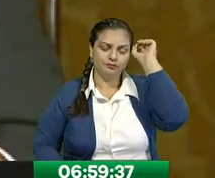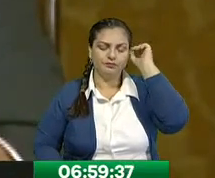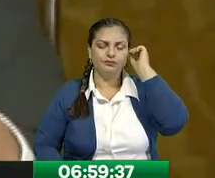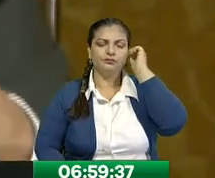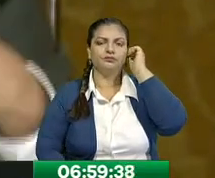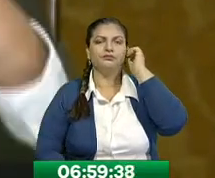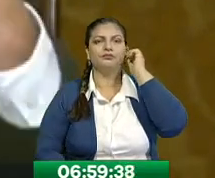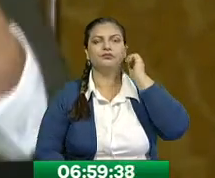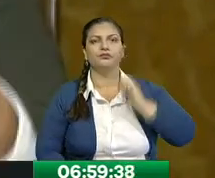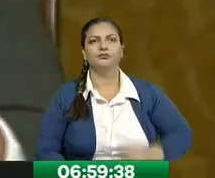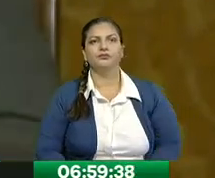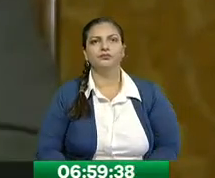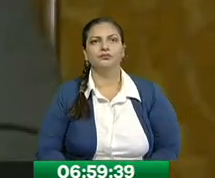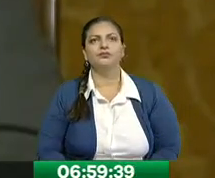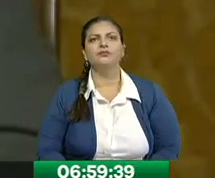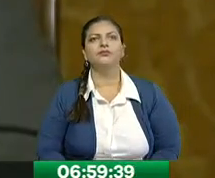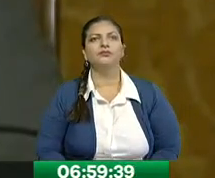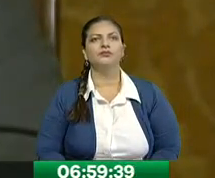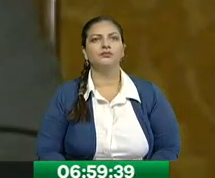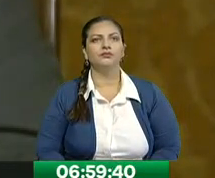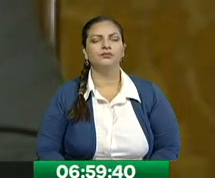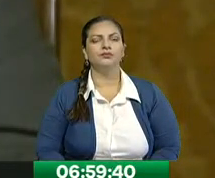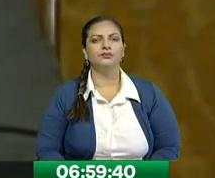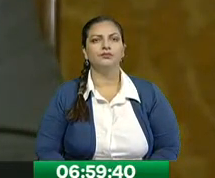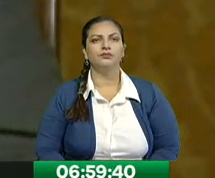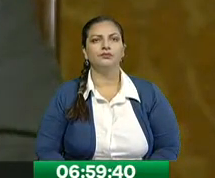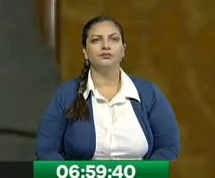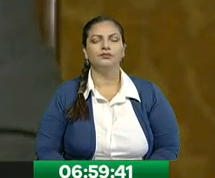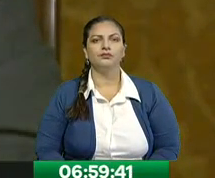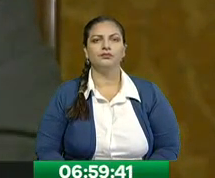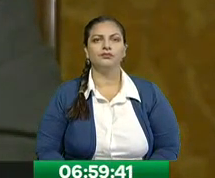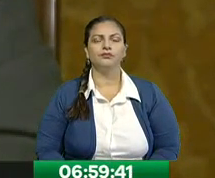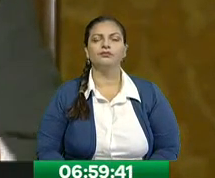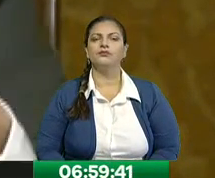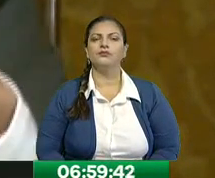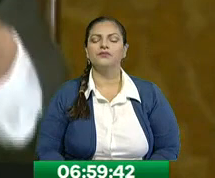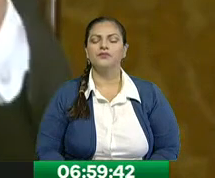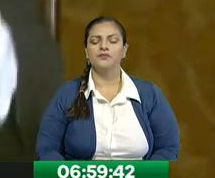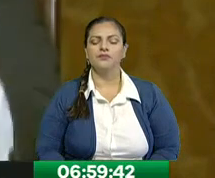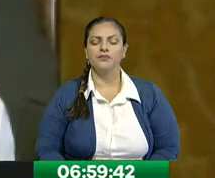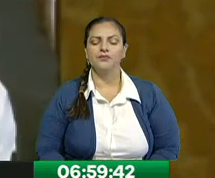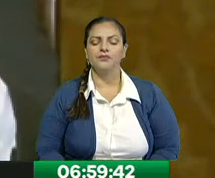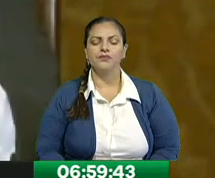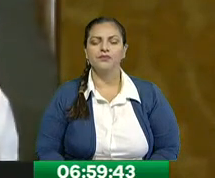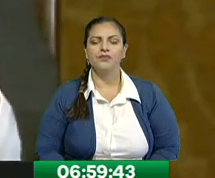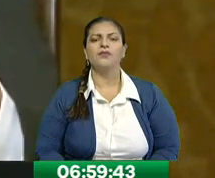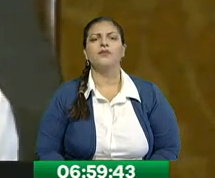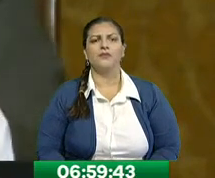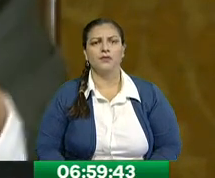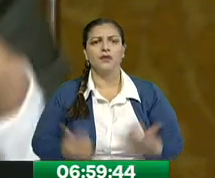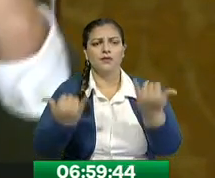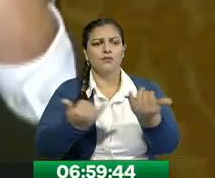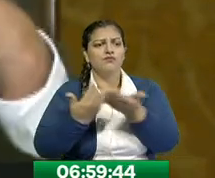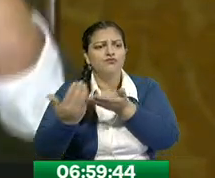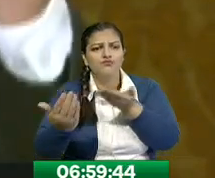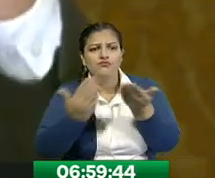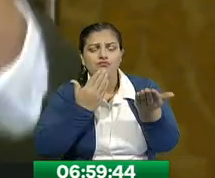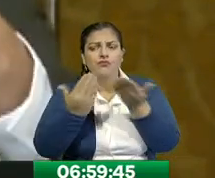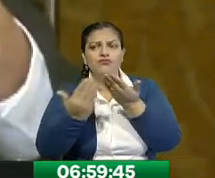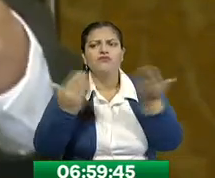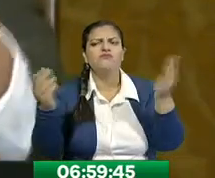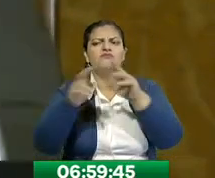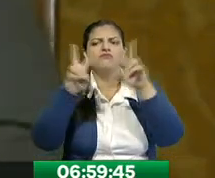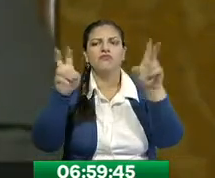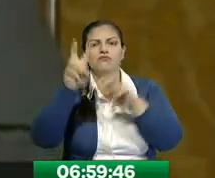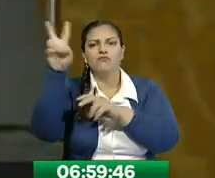magnífico. Pero que haya un seguimiento que se pueda dar a los acuerdos que se alcancen o a los temas que se identifiquen para continuar desarrollando